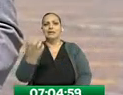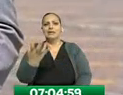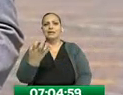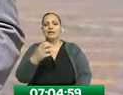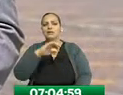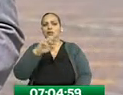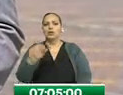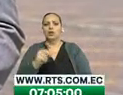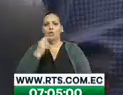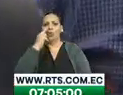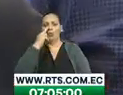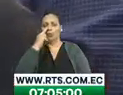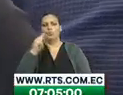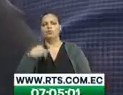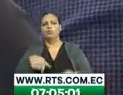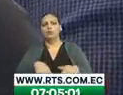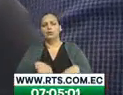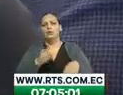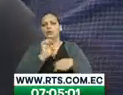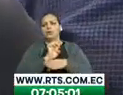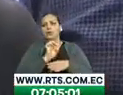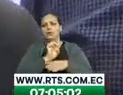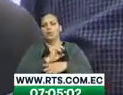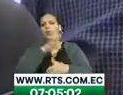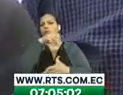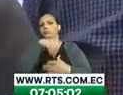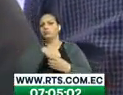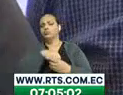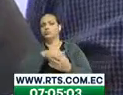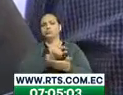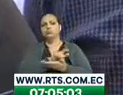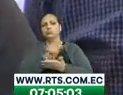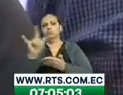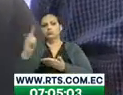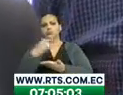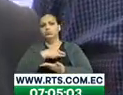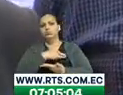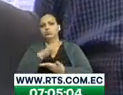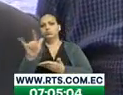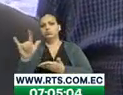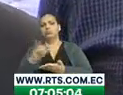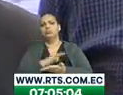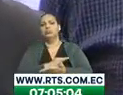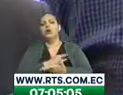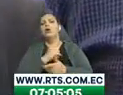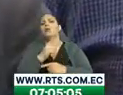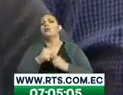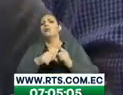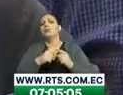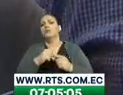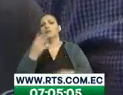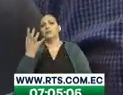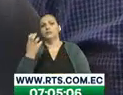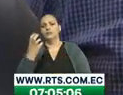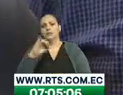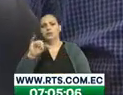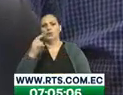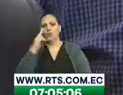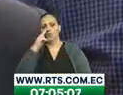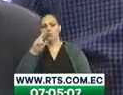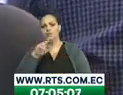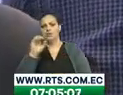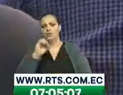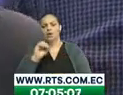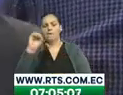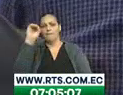vuelos nacionales. Vuelos nacionales empezarían el 15 de junio, también al 30% no